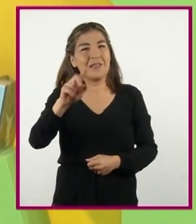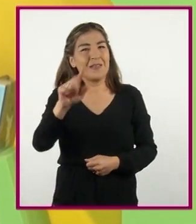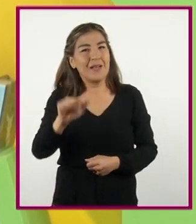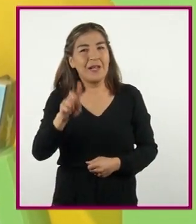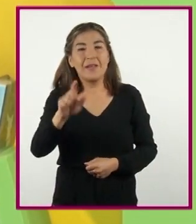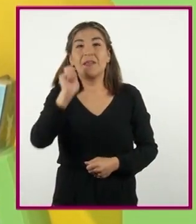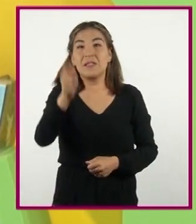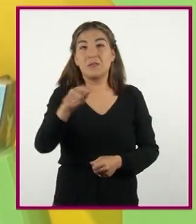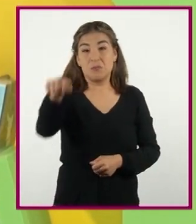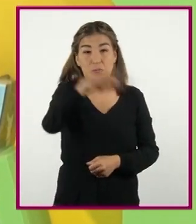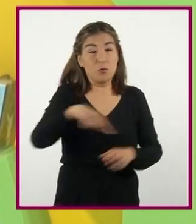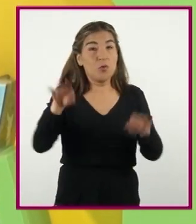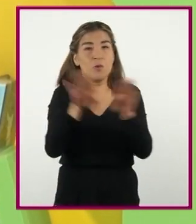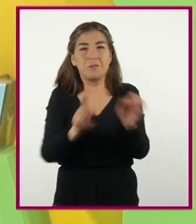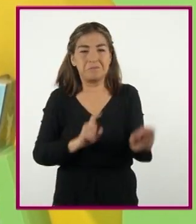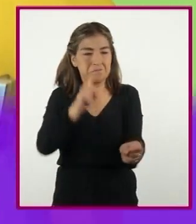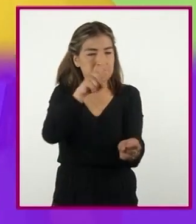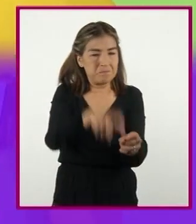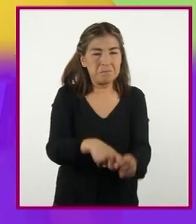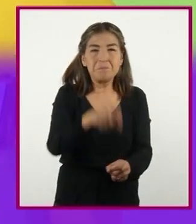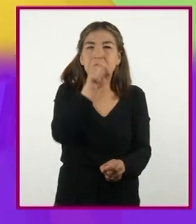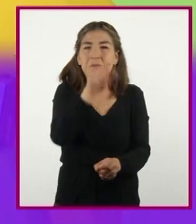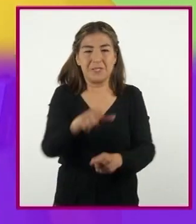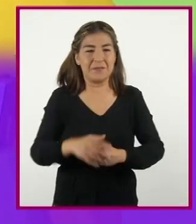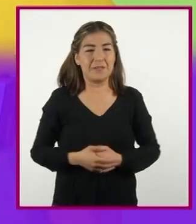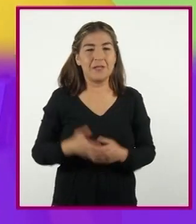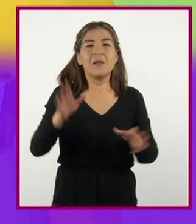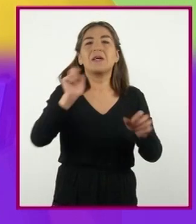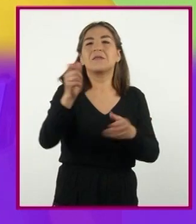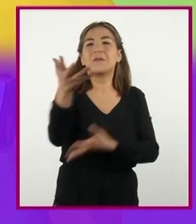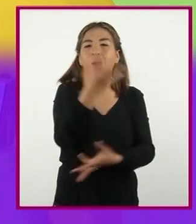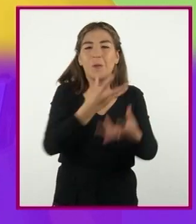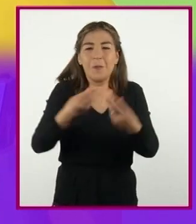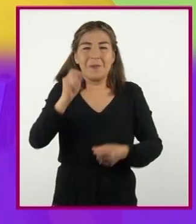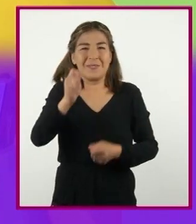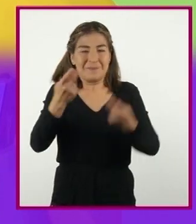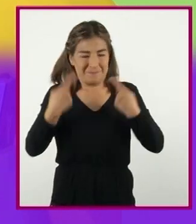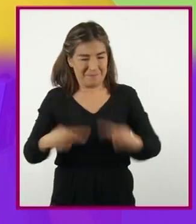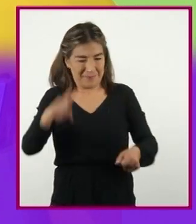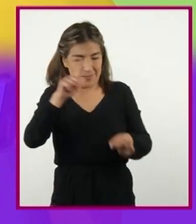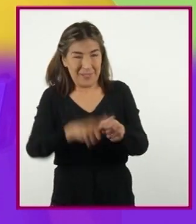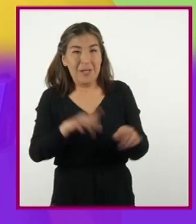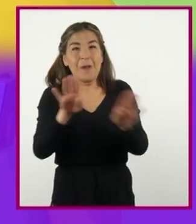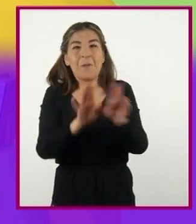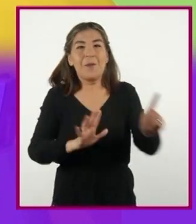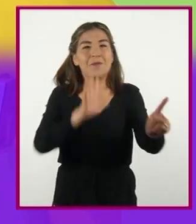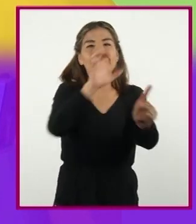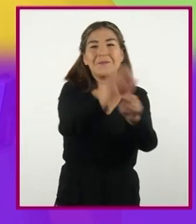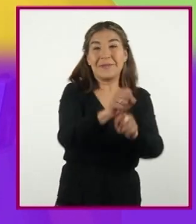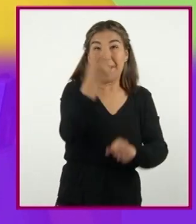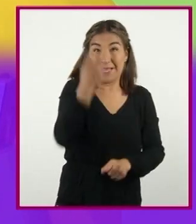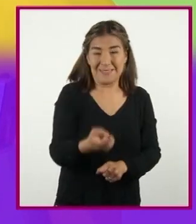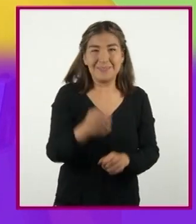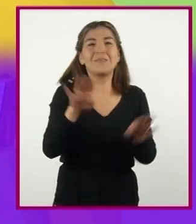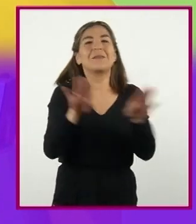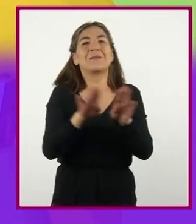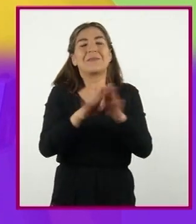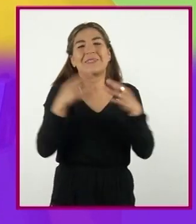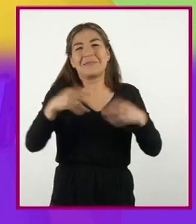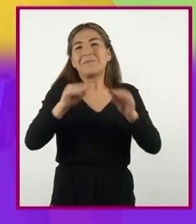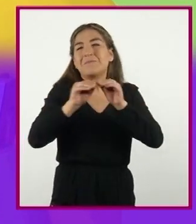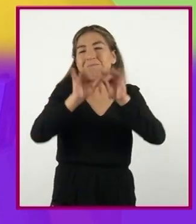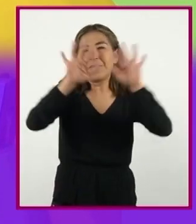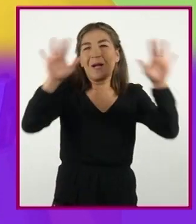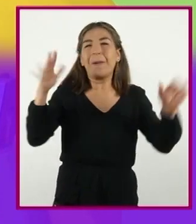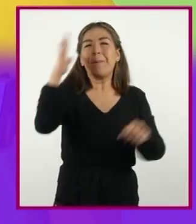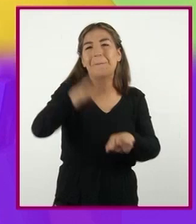humanos les hace parte de ella. La armonía personal que logren deberá reflejarse en una armonía con